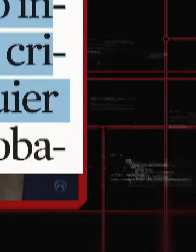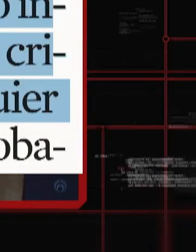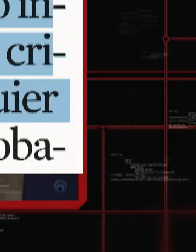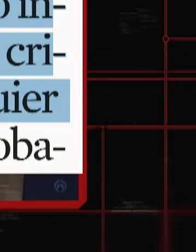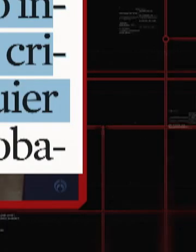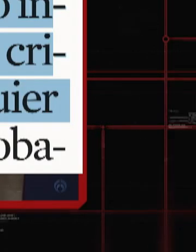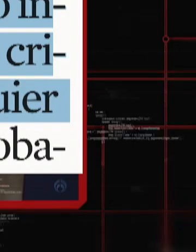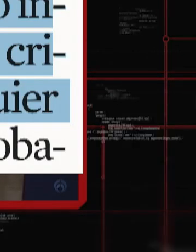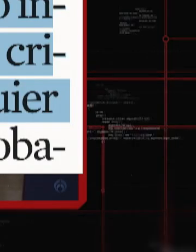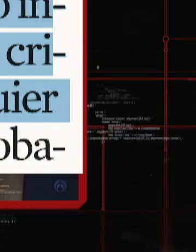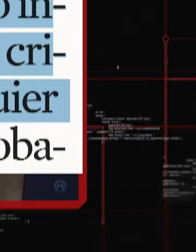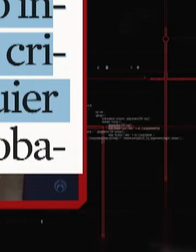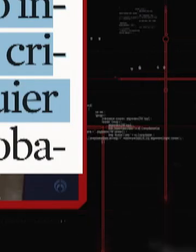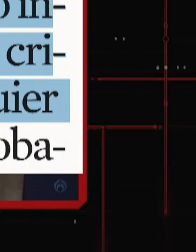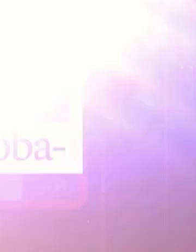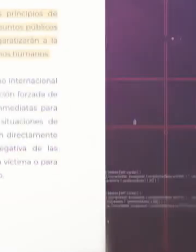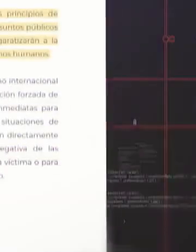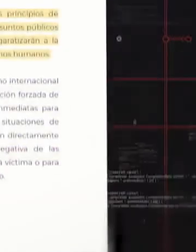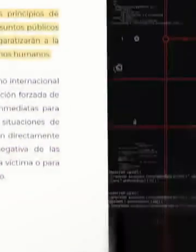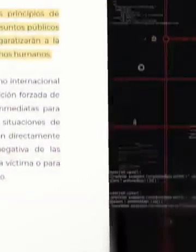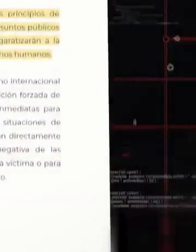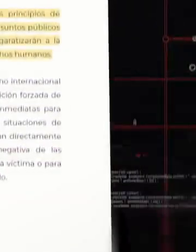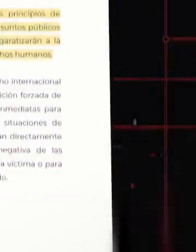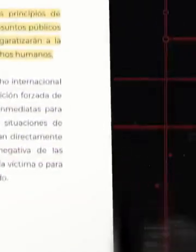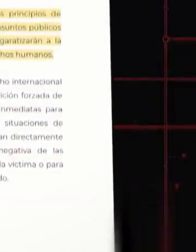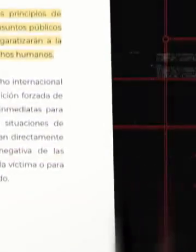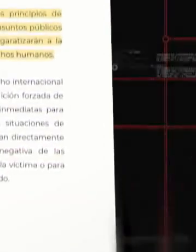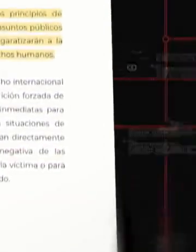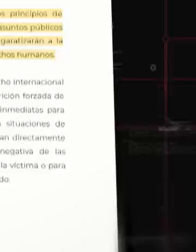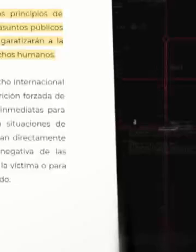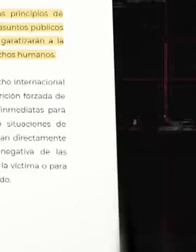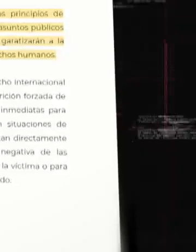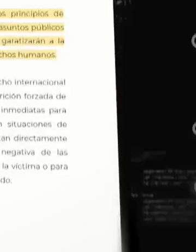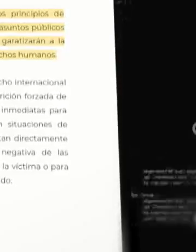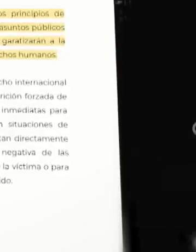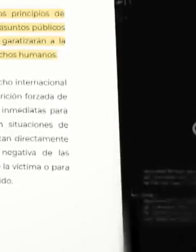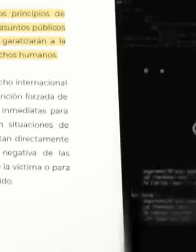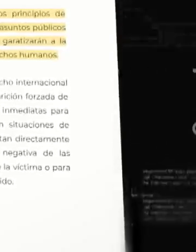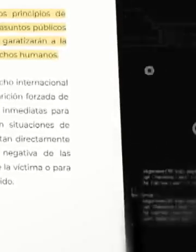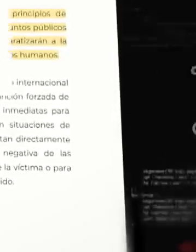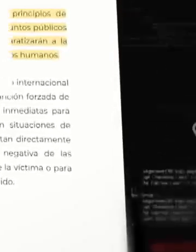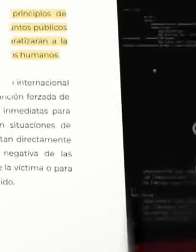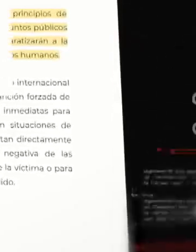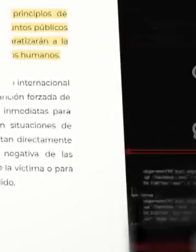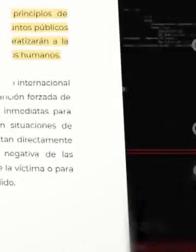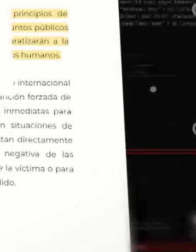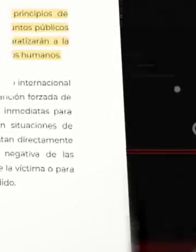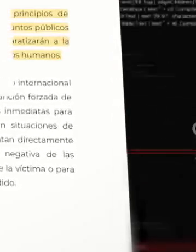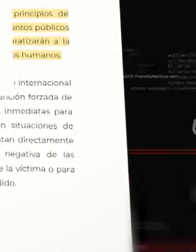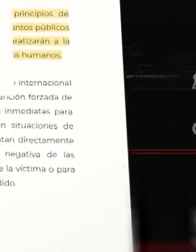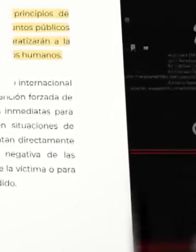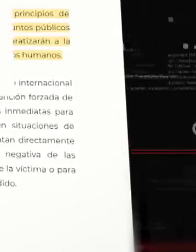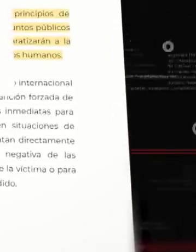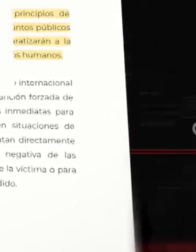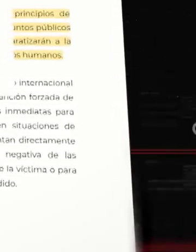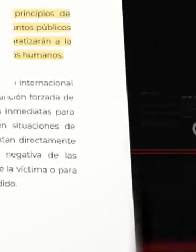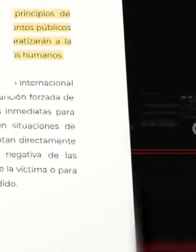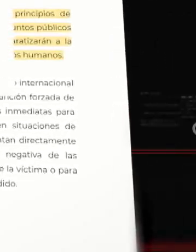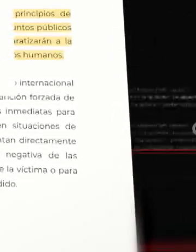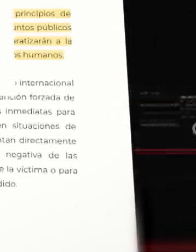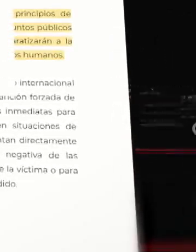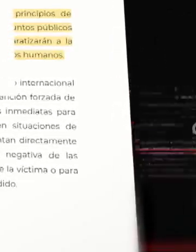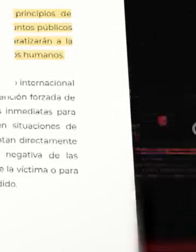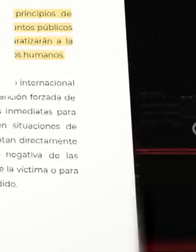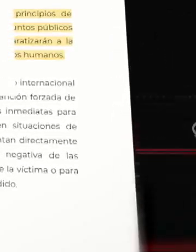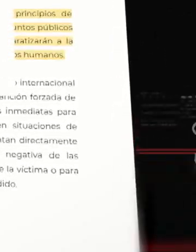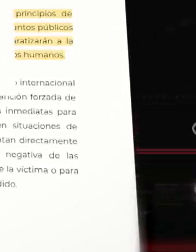y garantizar la reparación para las víctimas. Considera a la amnistía como un elemento que permitirá garantizar el derecho a la verdad y